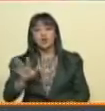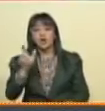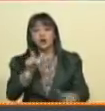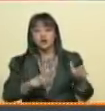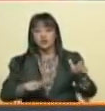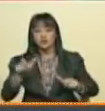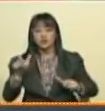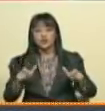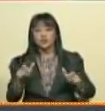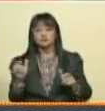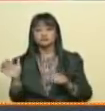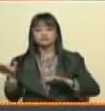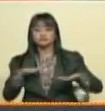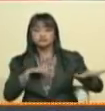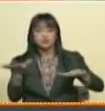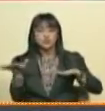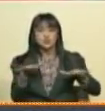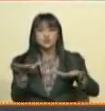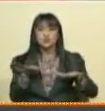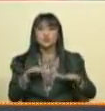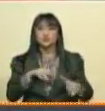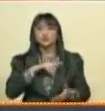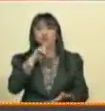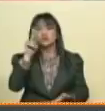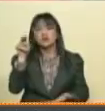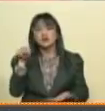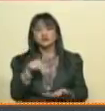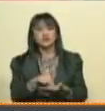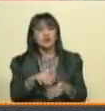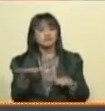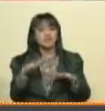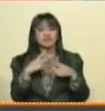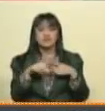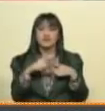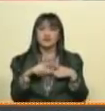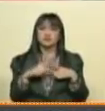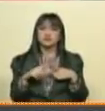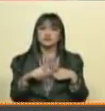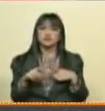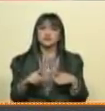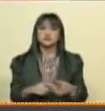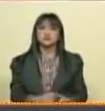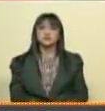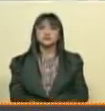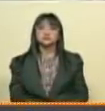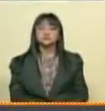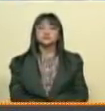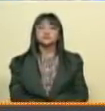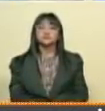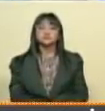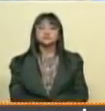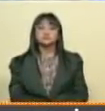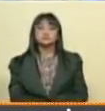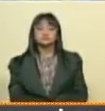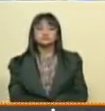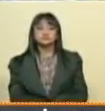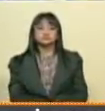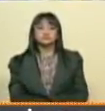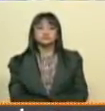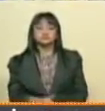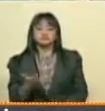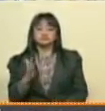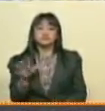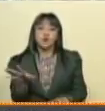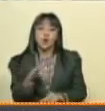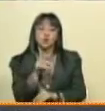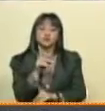venezolanas movilizados a lo largo y ancho del territorio nacional. Estimamos que cerca de 11 millones,